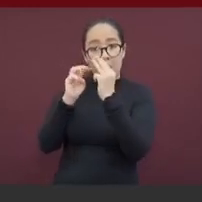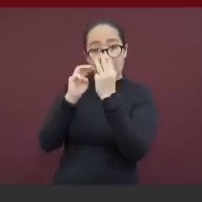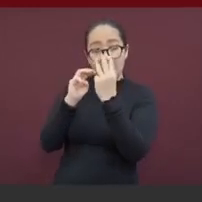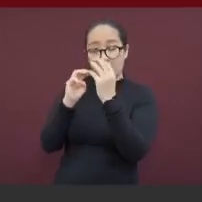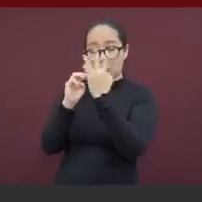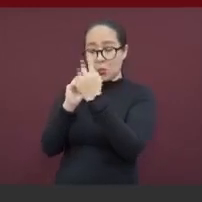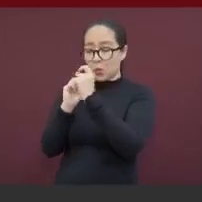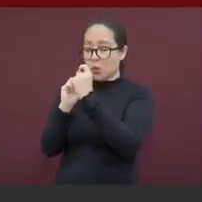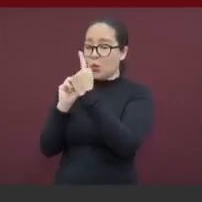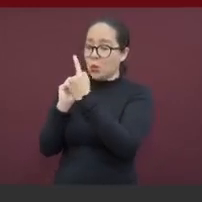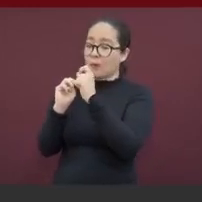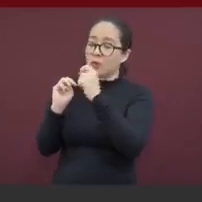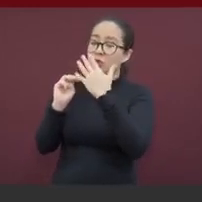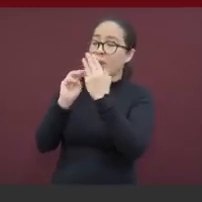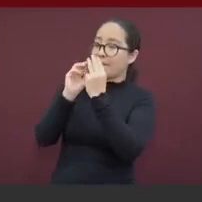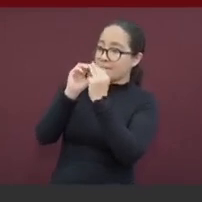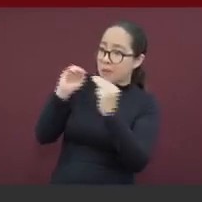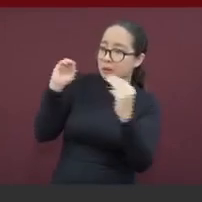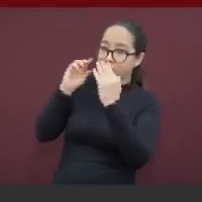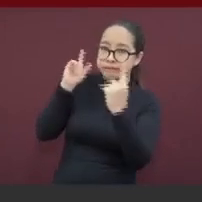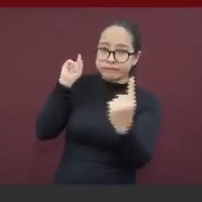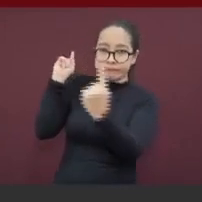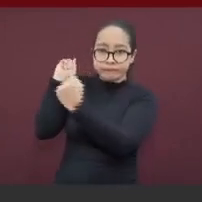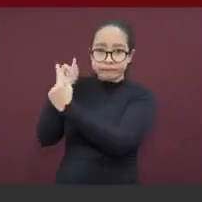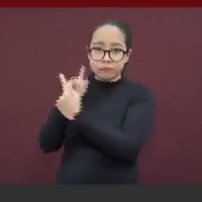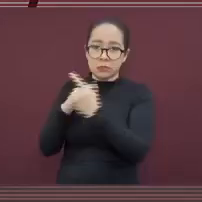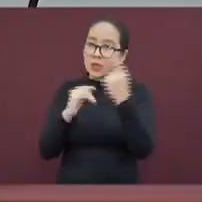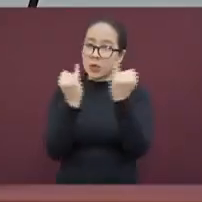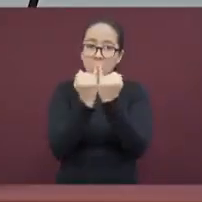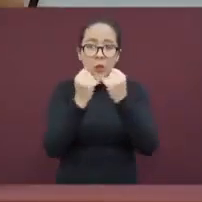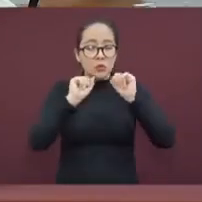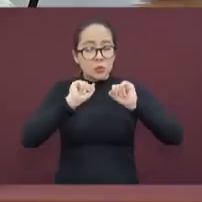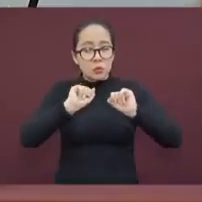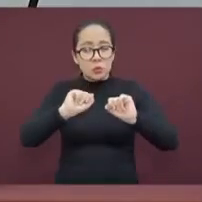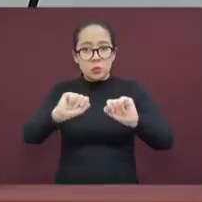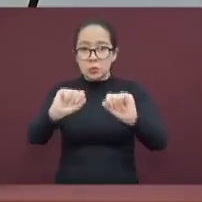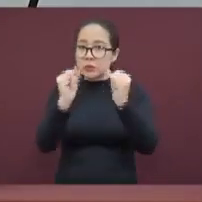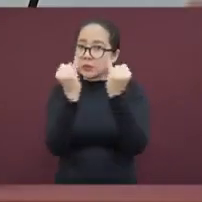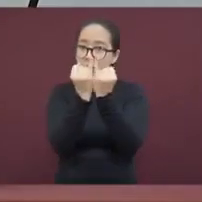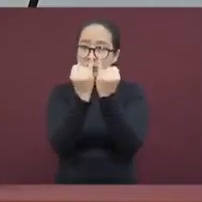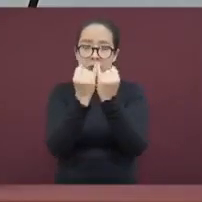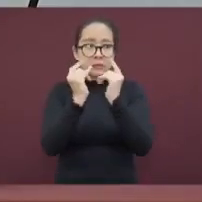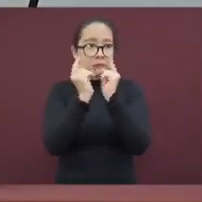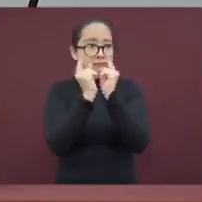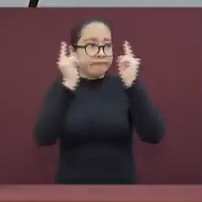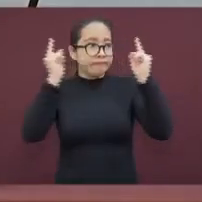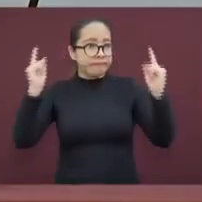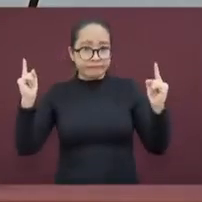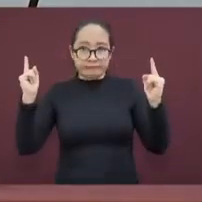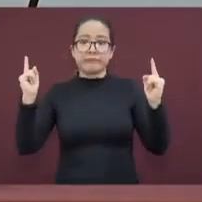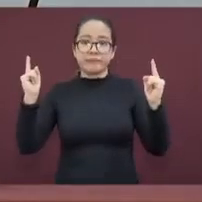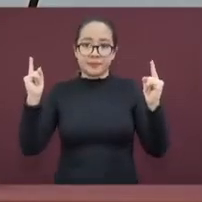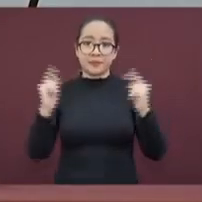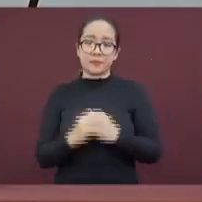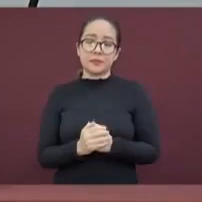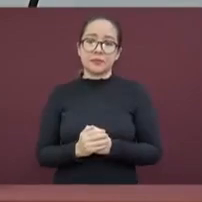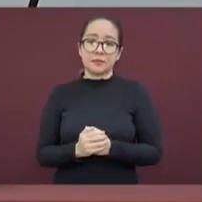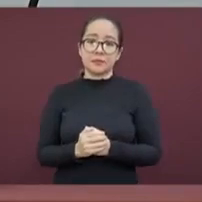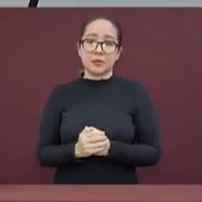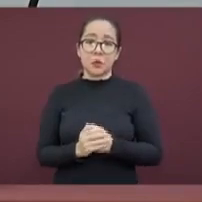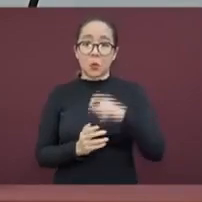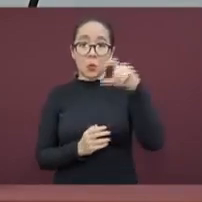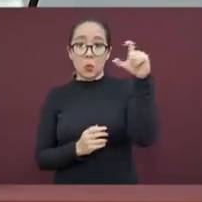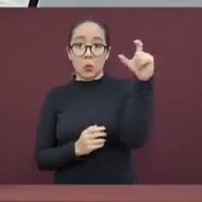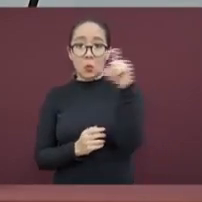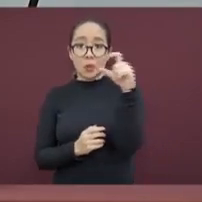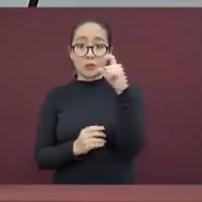supermercados o mercados sobre ruedas mantengan por favor la sana distancia hagan fila